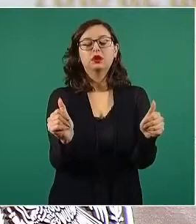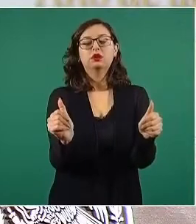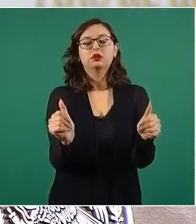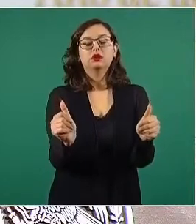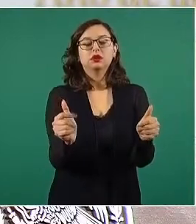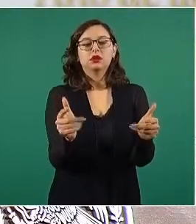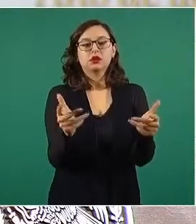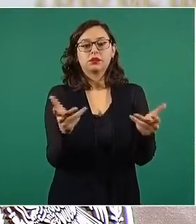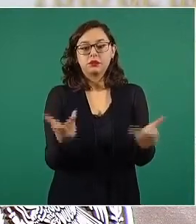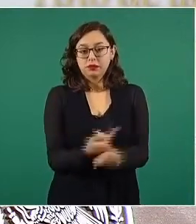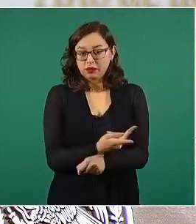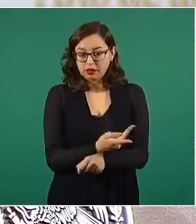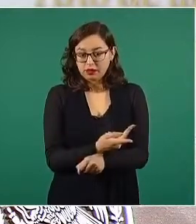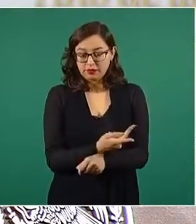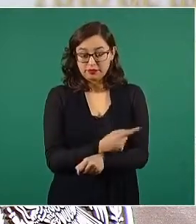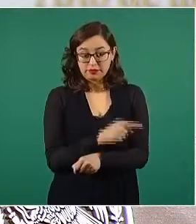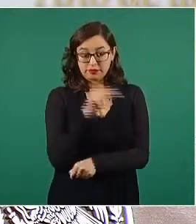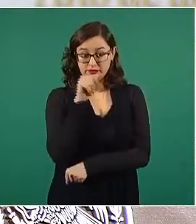era un aparato